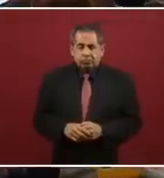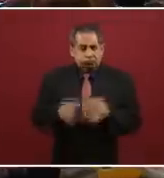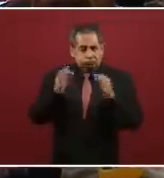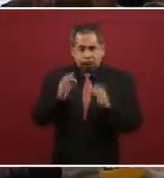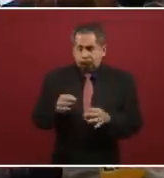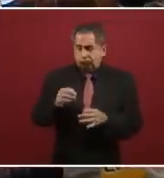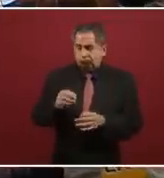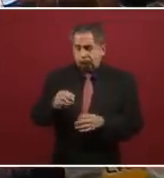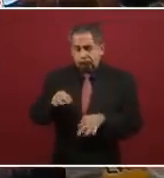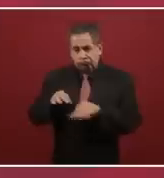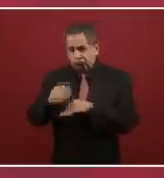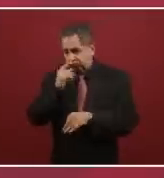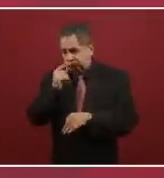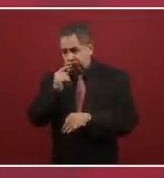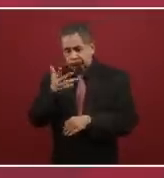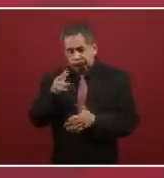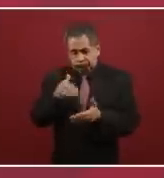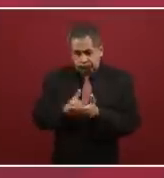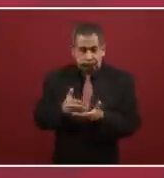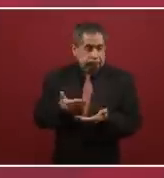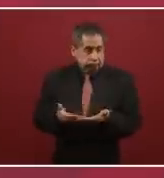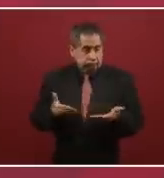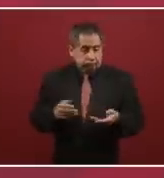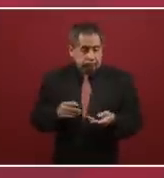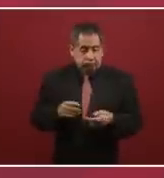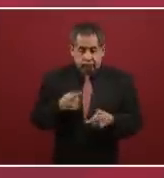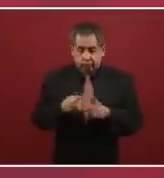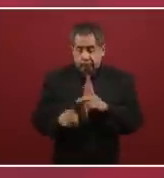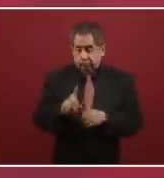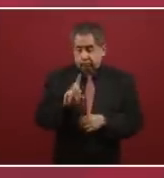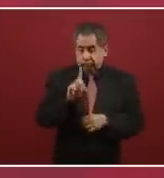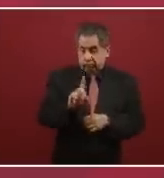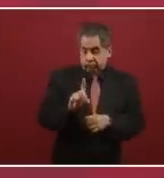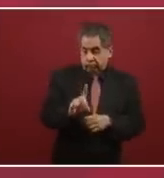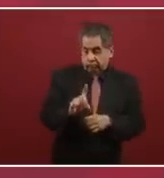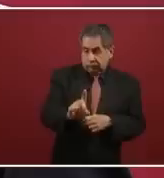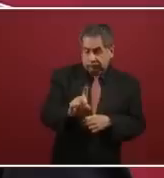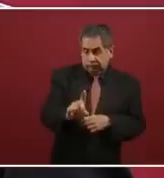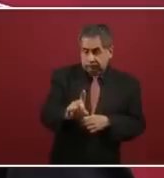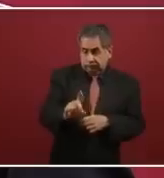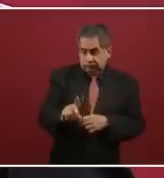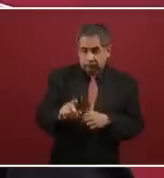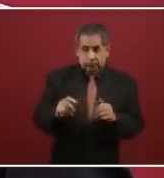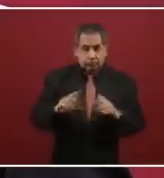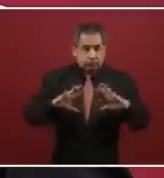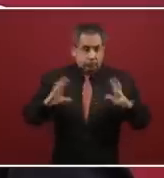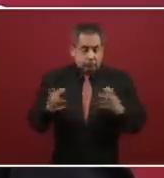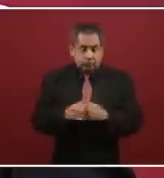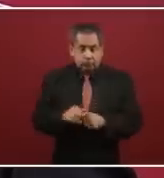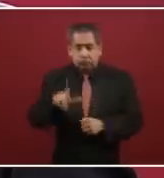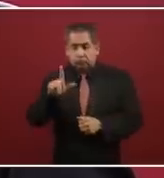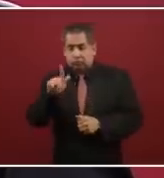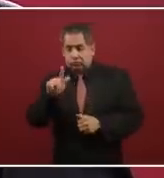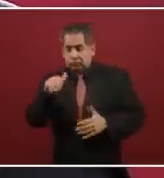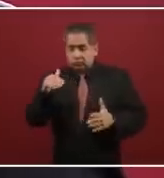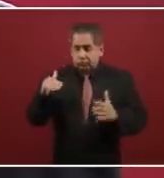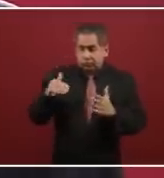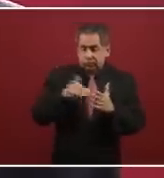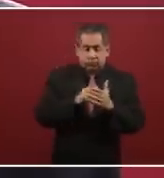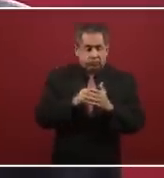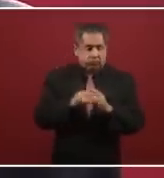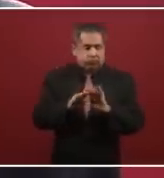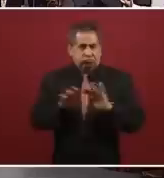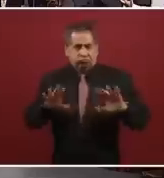efectivos. Y vamos a empezar el domingo con 70,000.